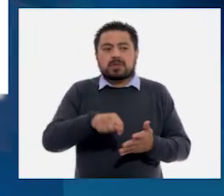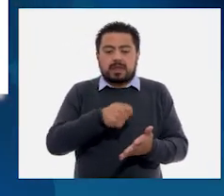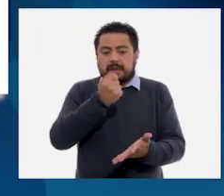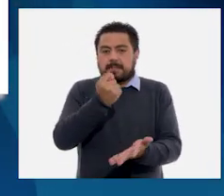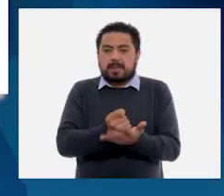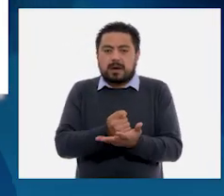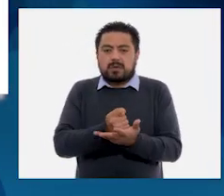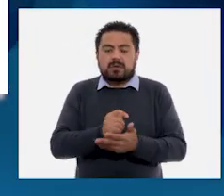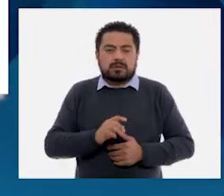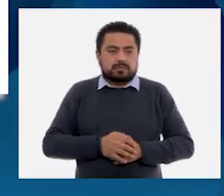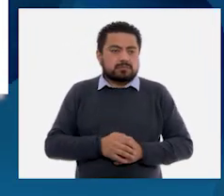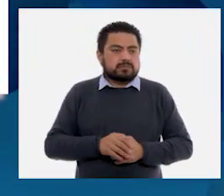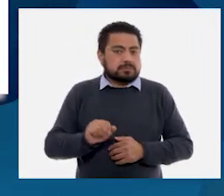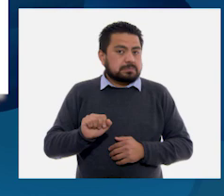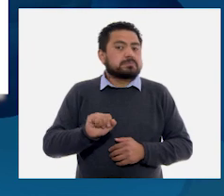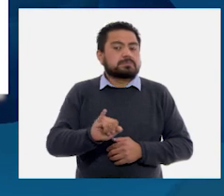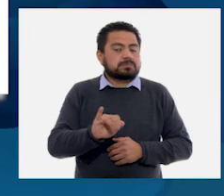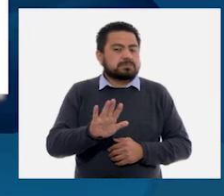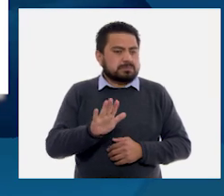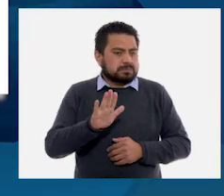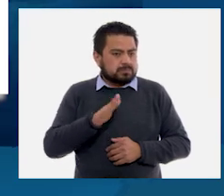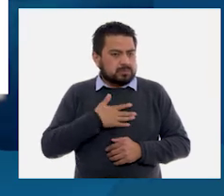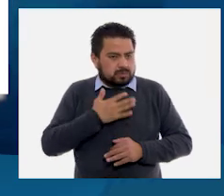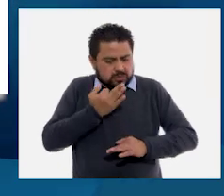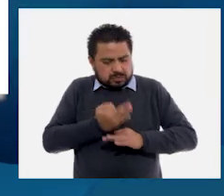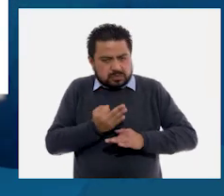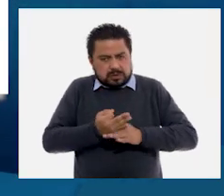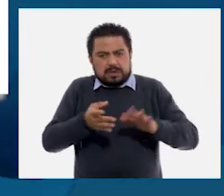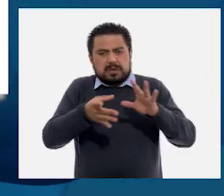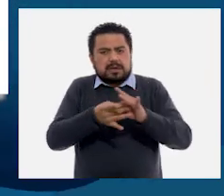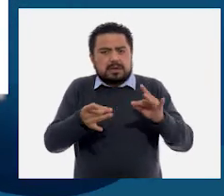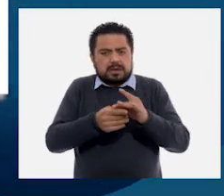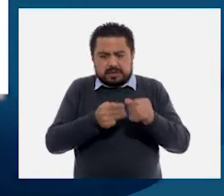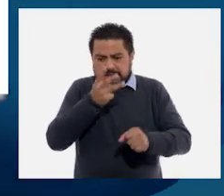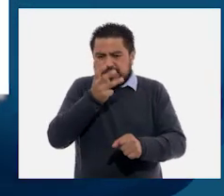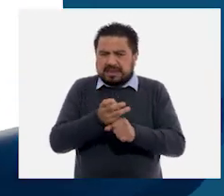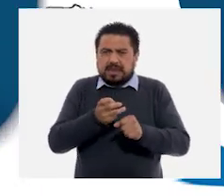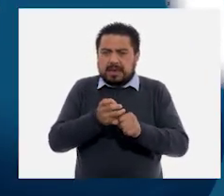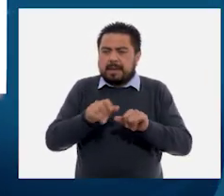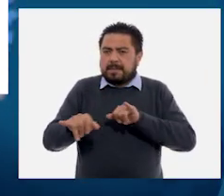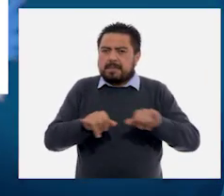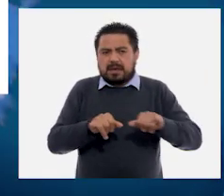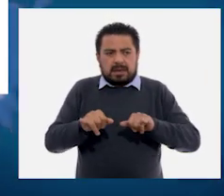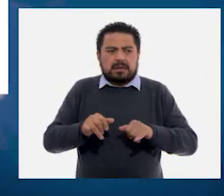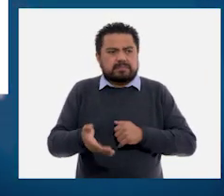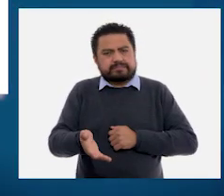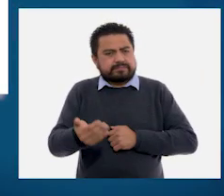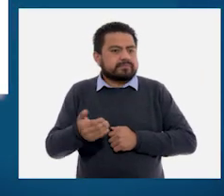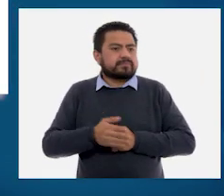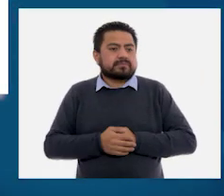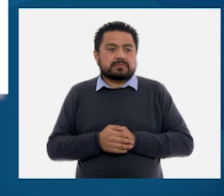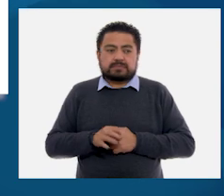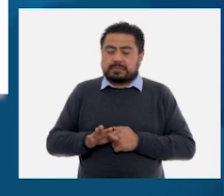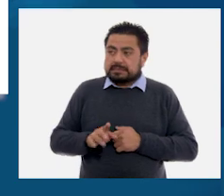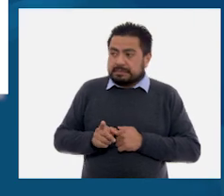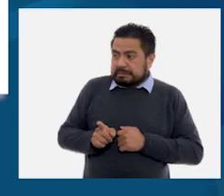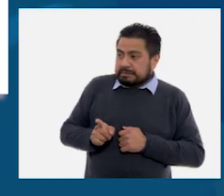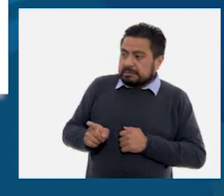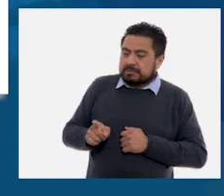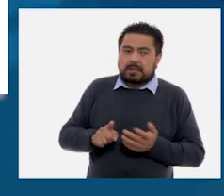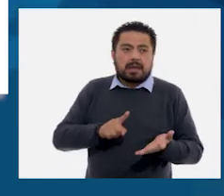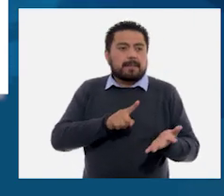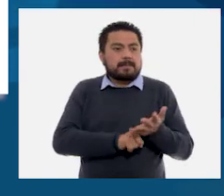Tamaulipas. Sí, yo quiero describir el tercer mapa, maestra. Venga. Este es